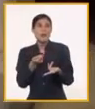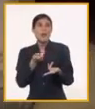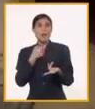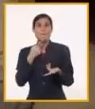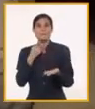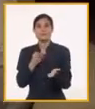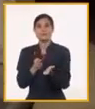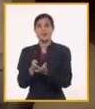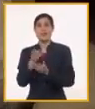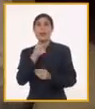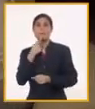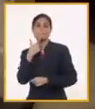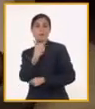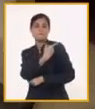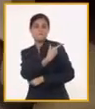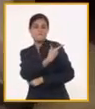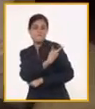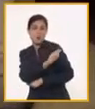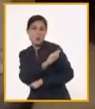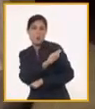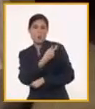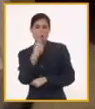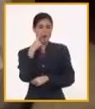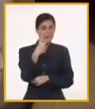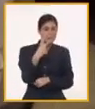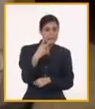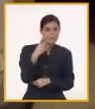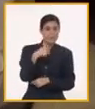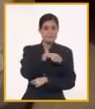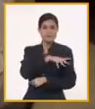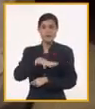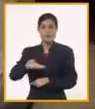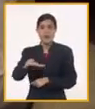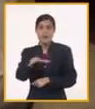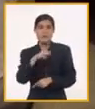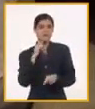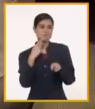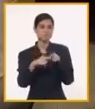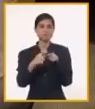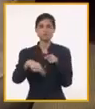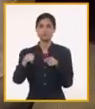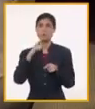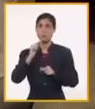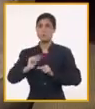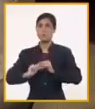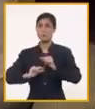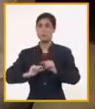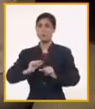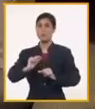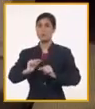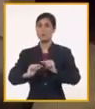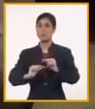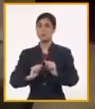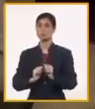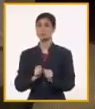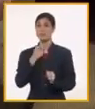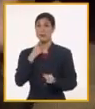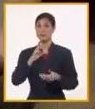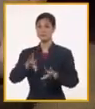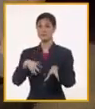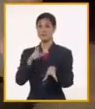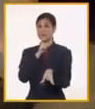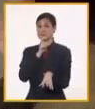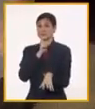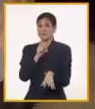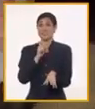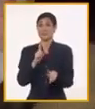las vacunaciones y todas esas cosas que se fueron instaurando. En aquellas situaciones tan difíciles de los 3.000 y pico de